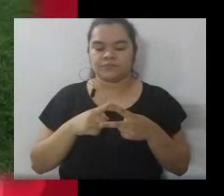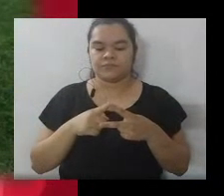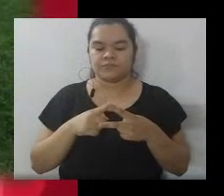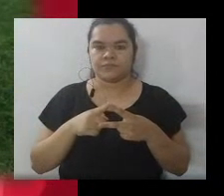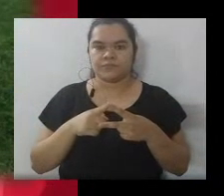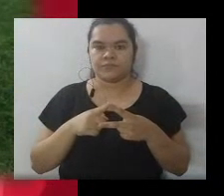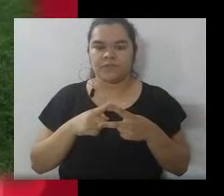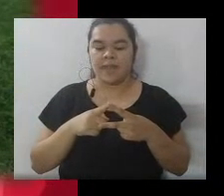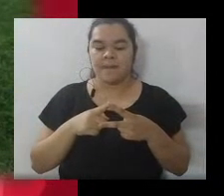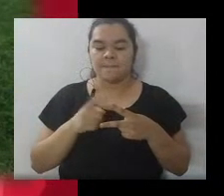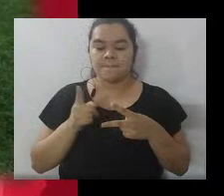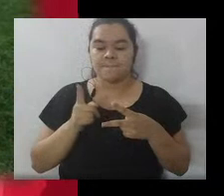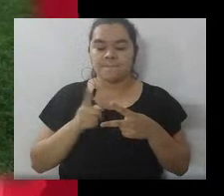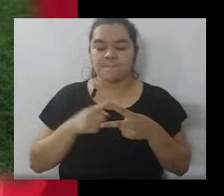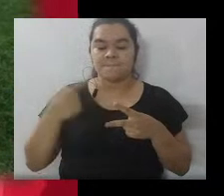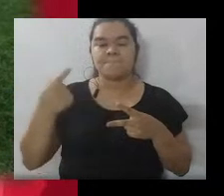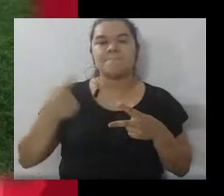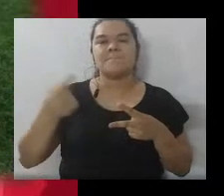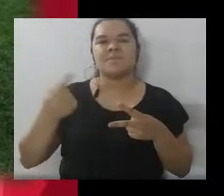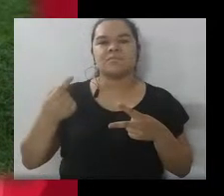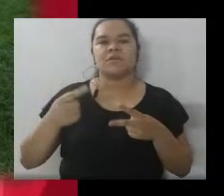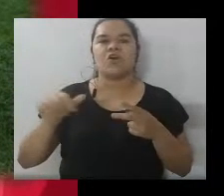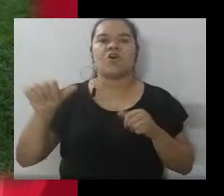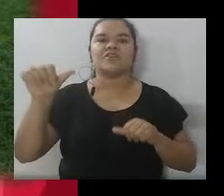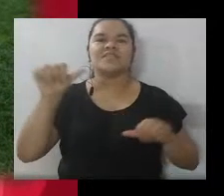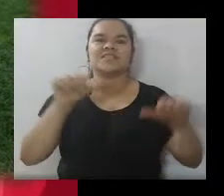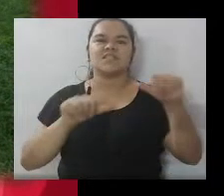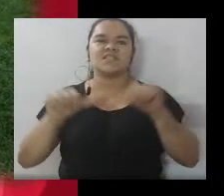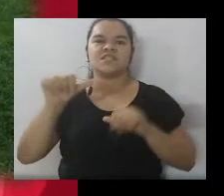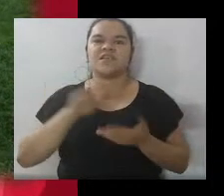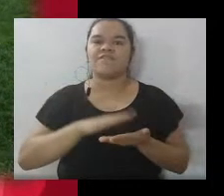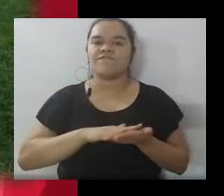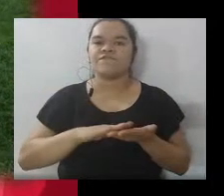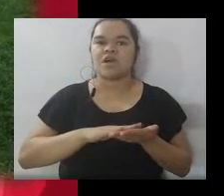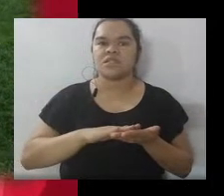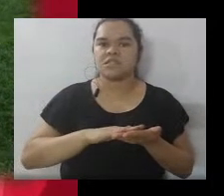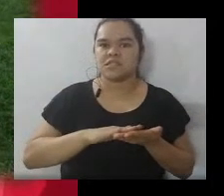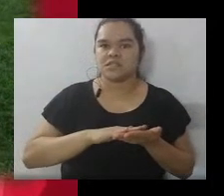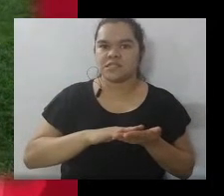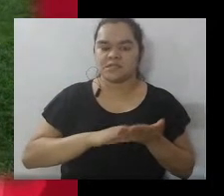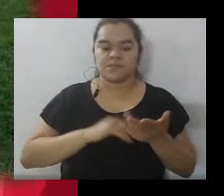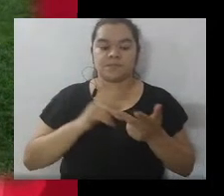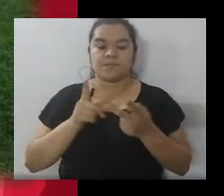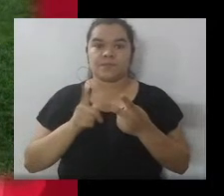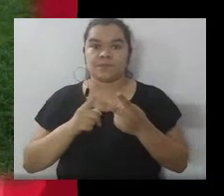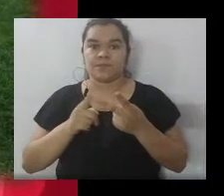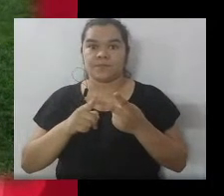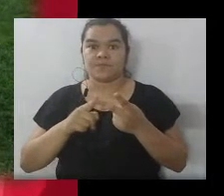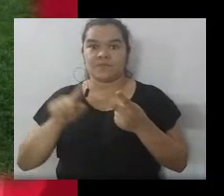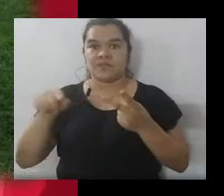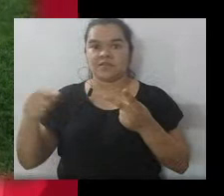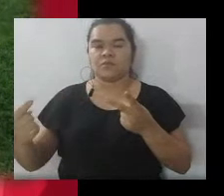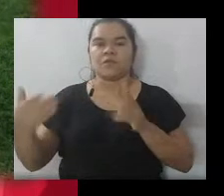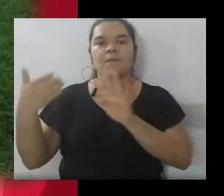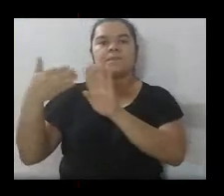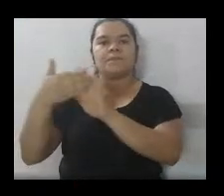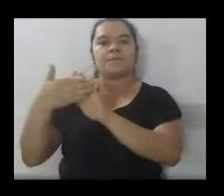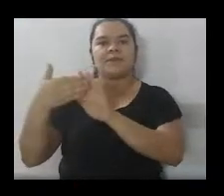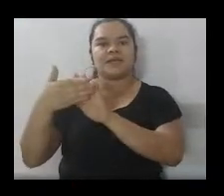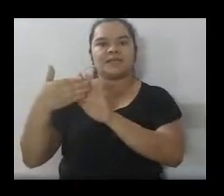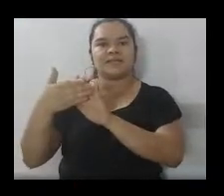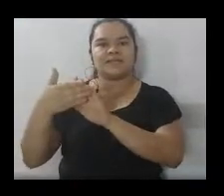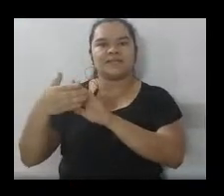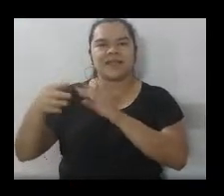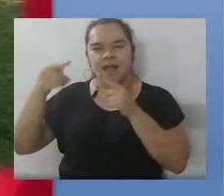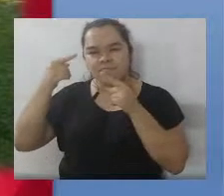tenemos todas las materias de ciencias básicas, y el segundo ciclo, ya hablamos de las